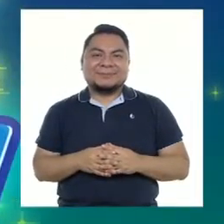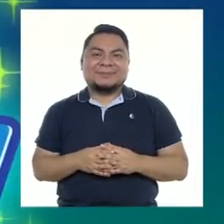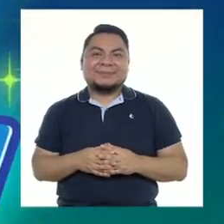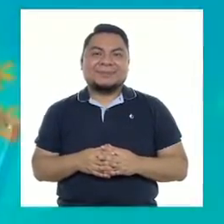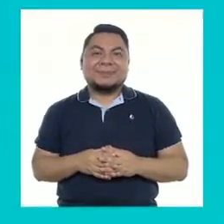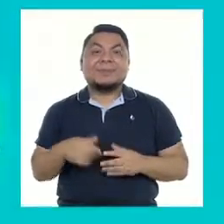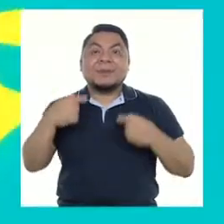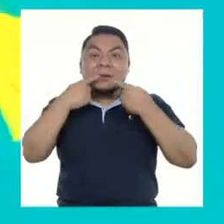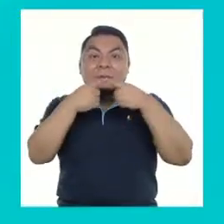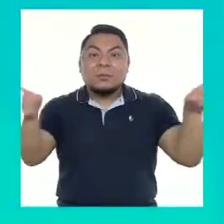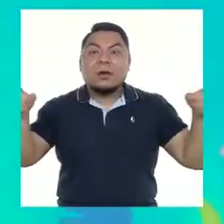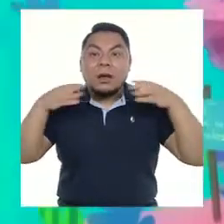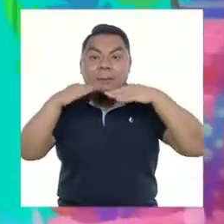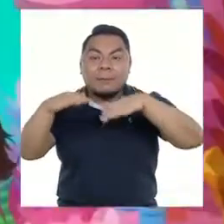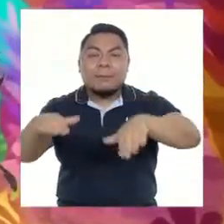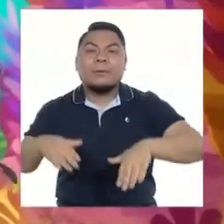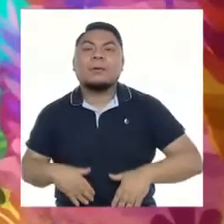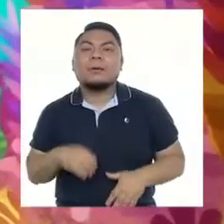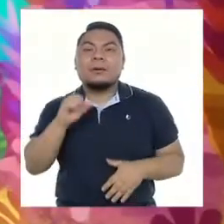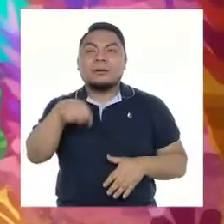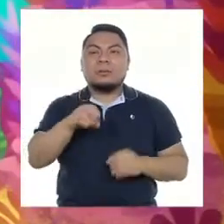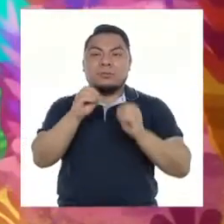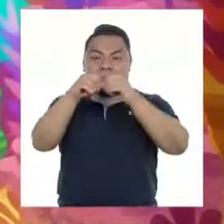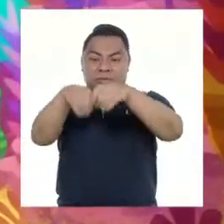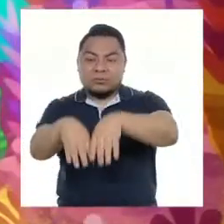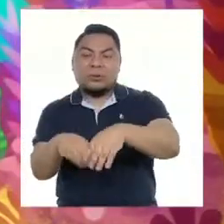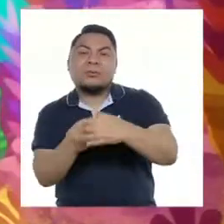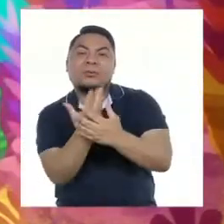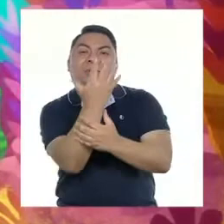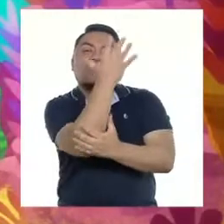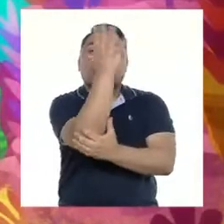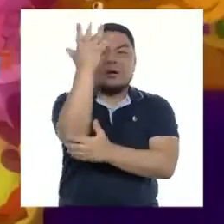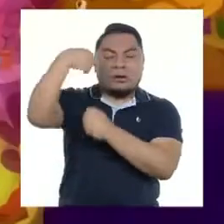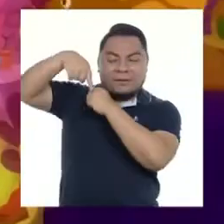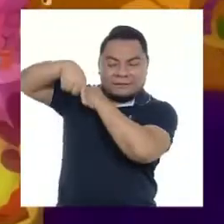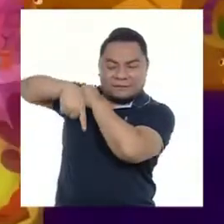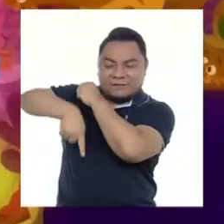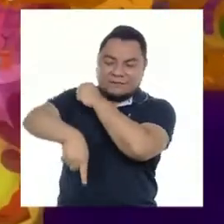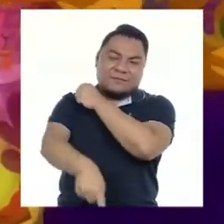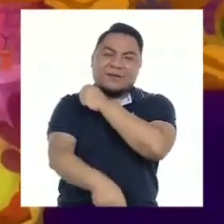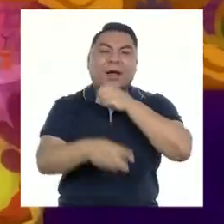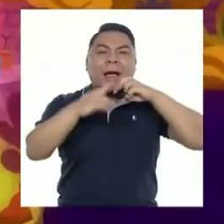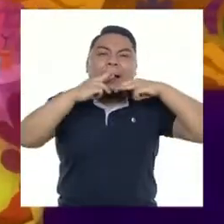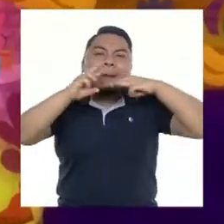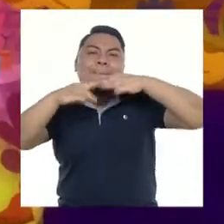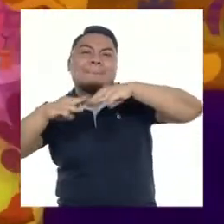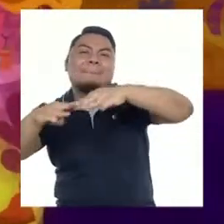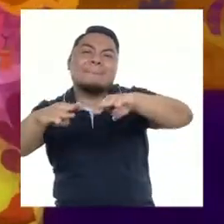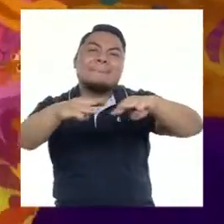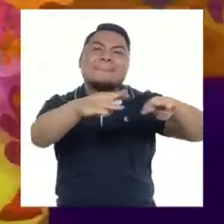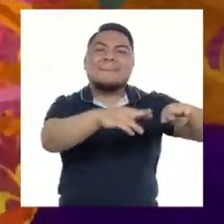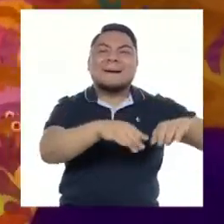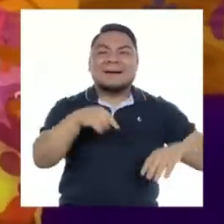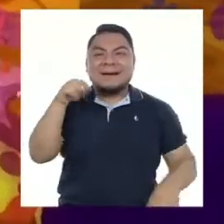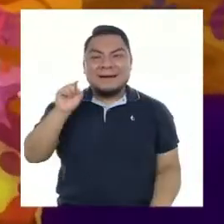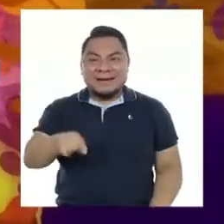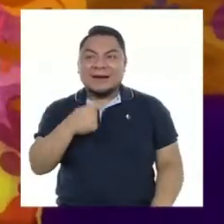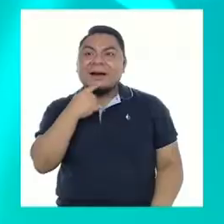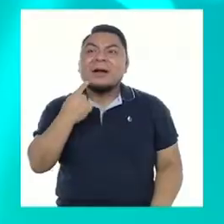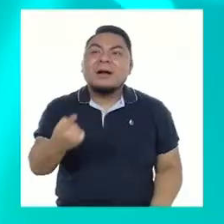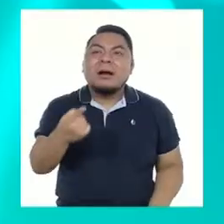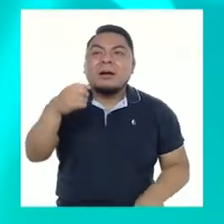Un mensaje del mar. Plantamos un jardín en el fondo del mar. De la nada